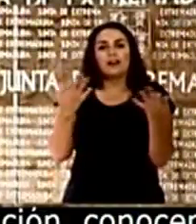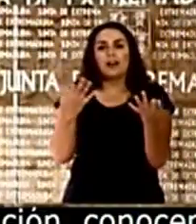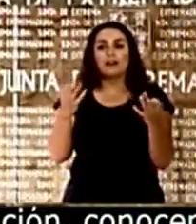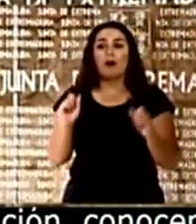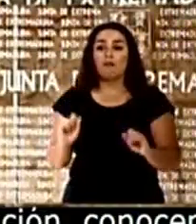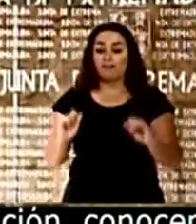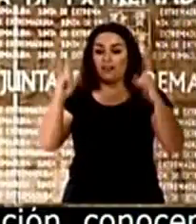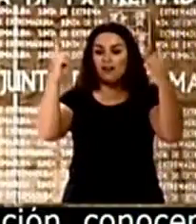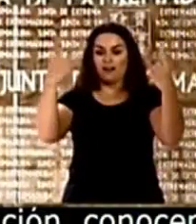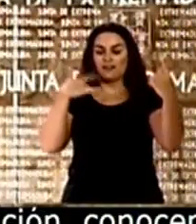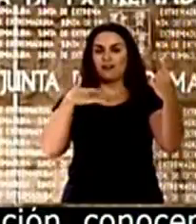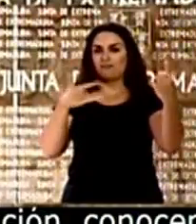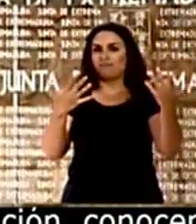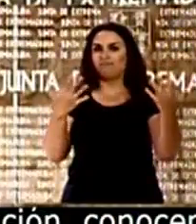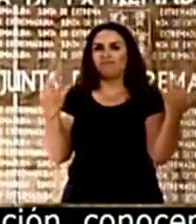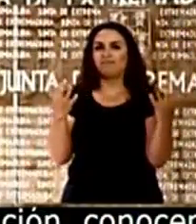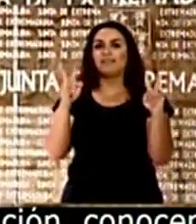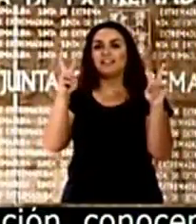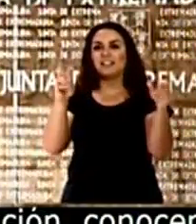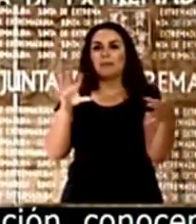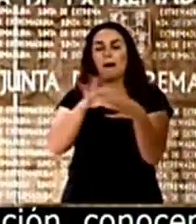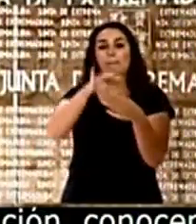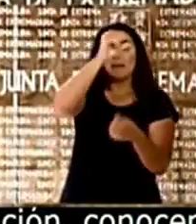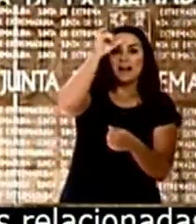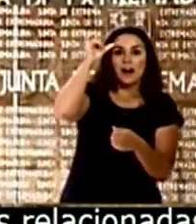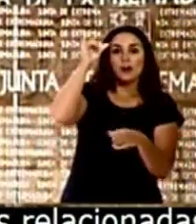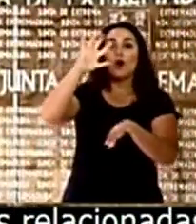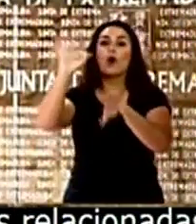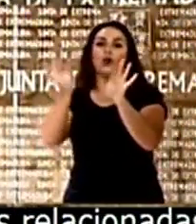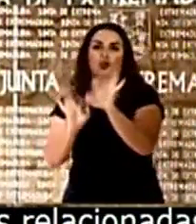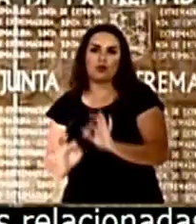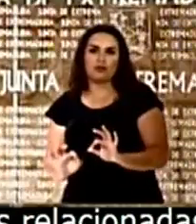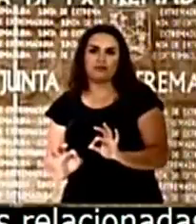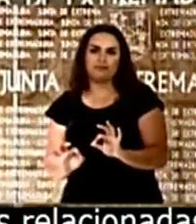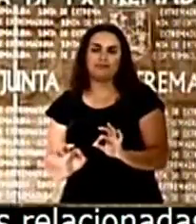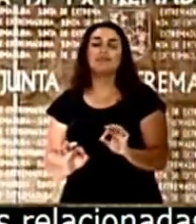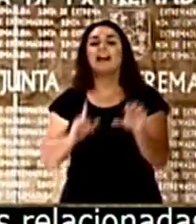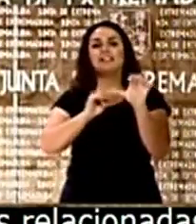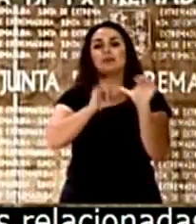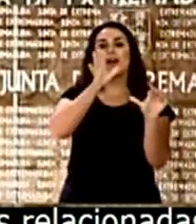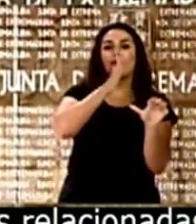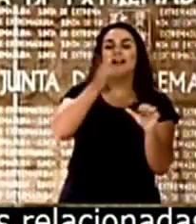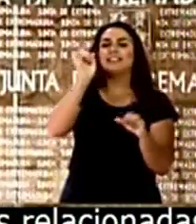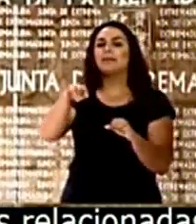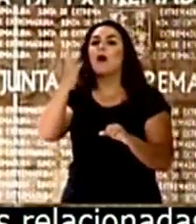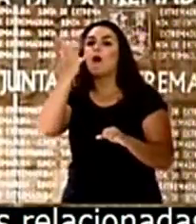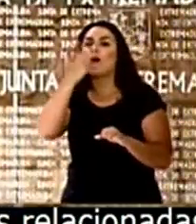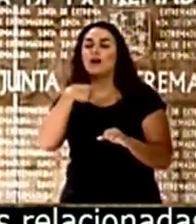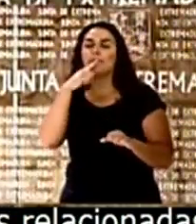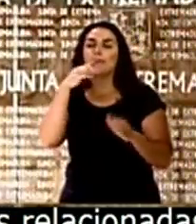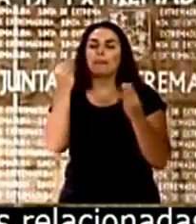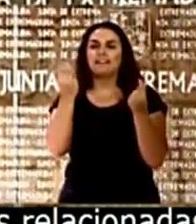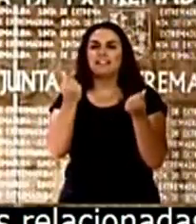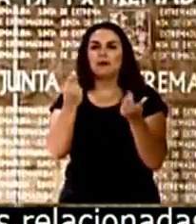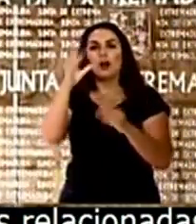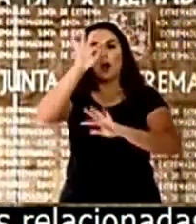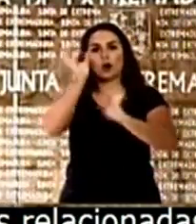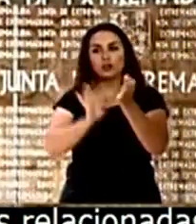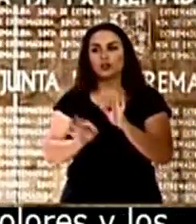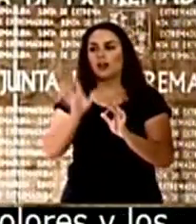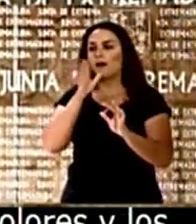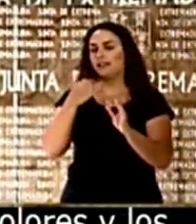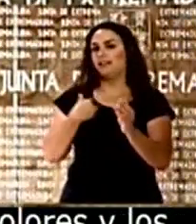especialmente las relacionadas con verano y otoño. Extremadura es agua y los colores y los sabores del otoño, que es como se han venido